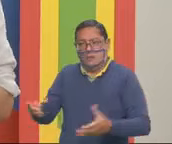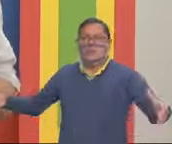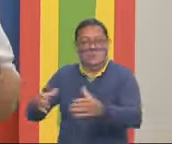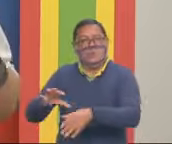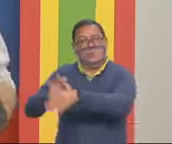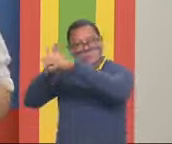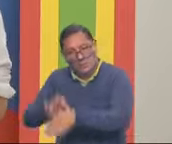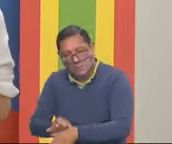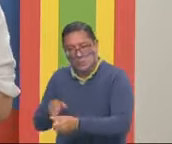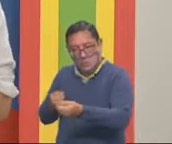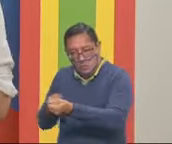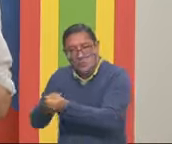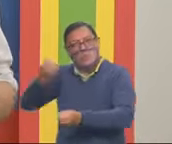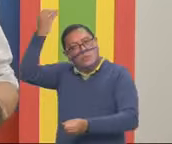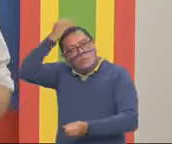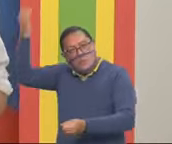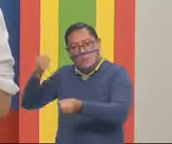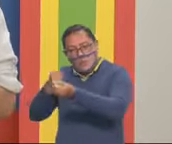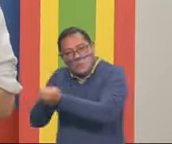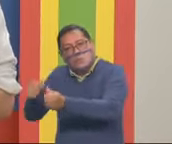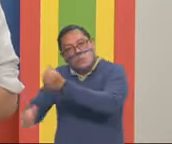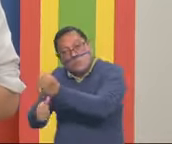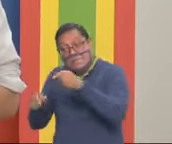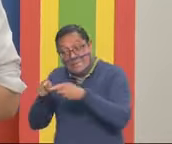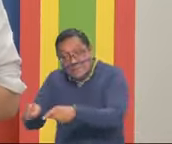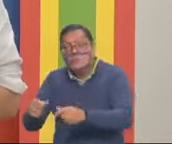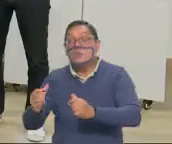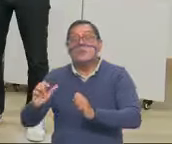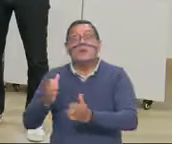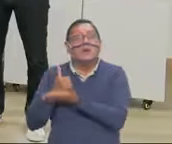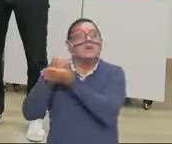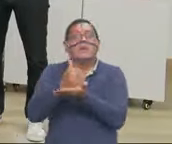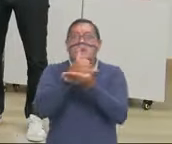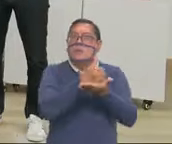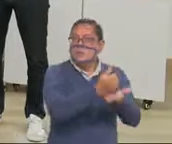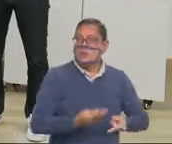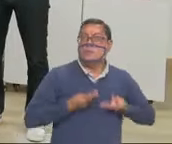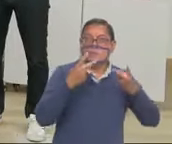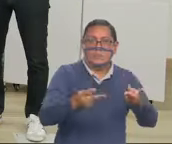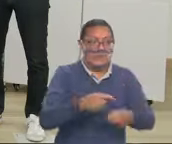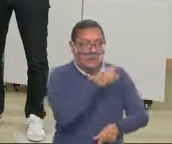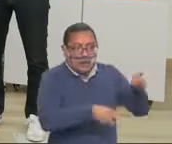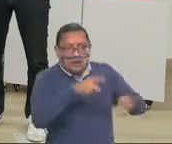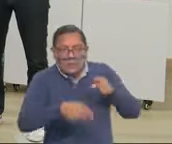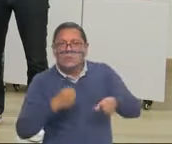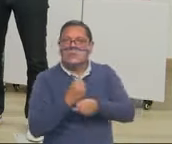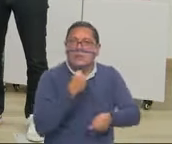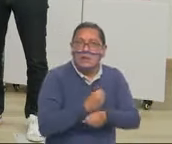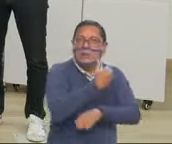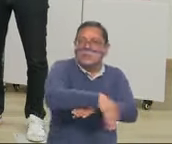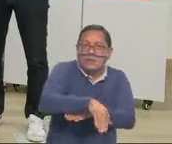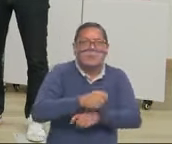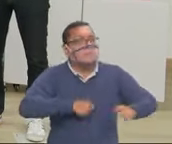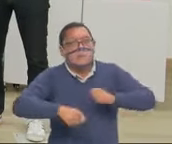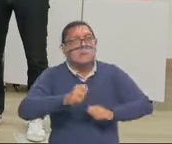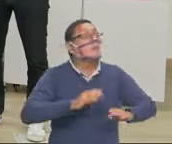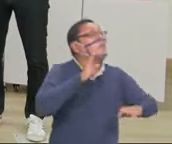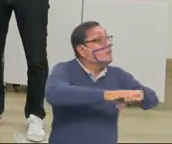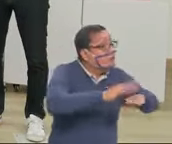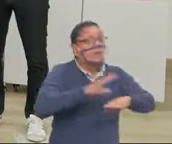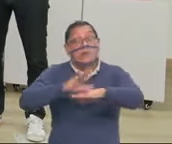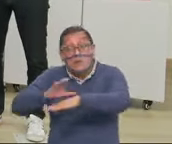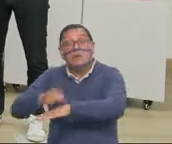ese personal de la salud que está luchando por mantenernos con vida, a esos funcionarios públicos que están en la calle exponiéndose